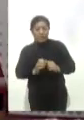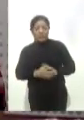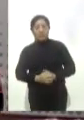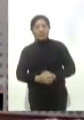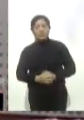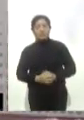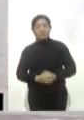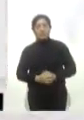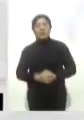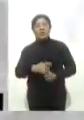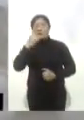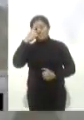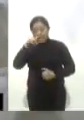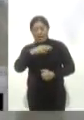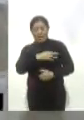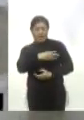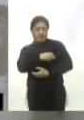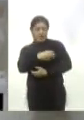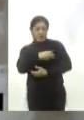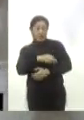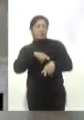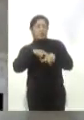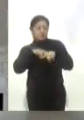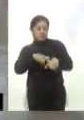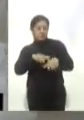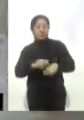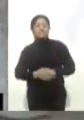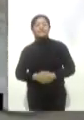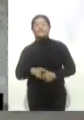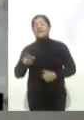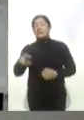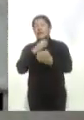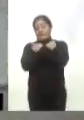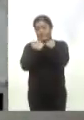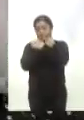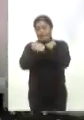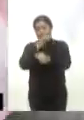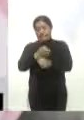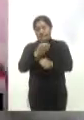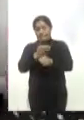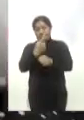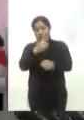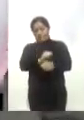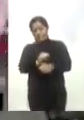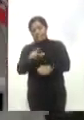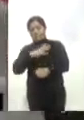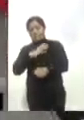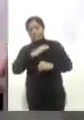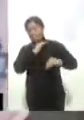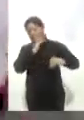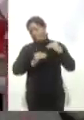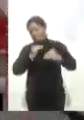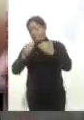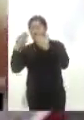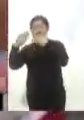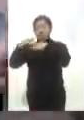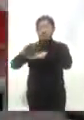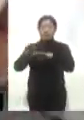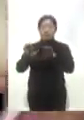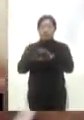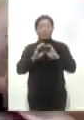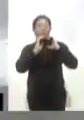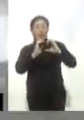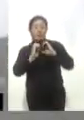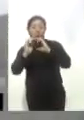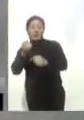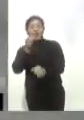para seguir lactando. Precisó que las acciones educativas durante la semana estarán encaminadas a informar sobre las medidas de prevención